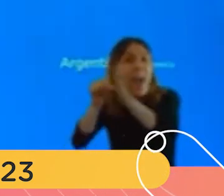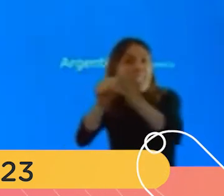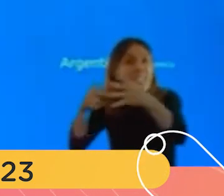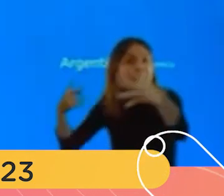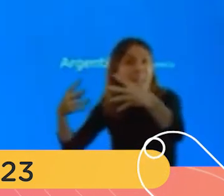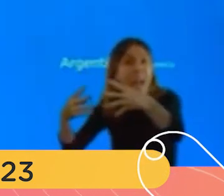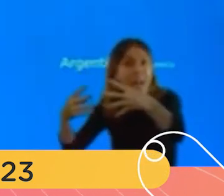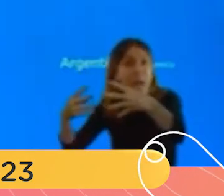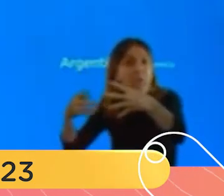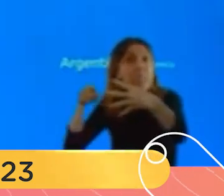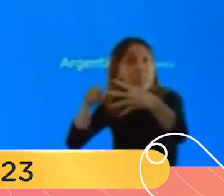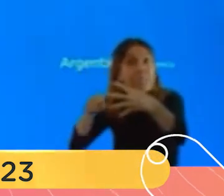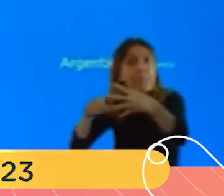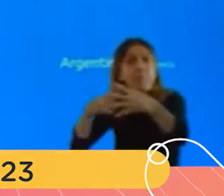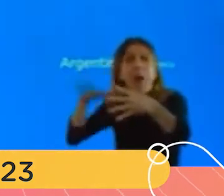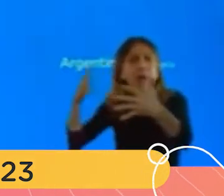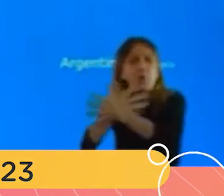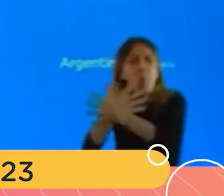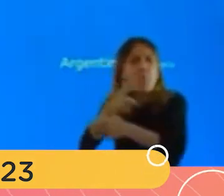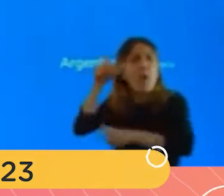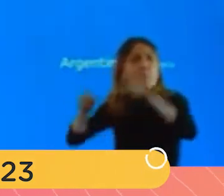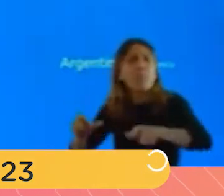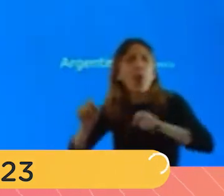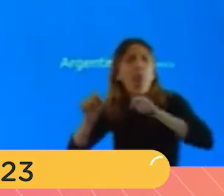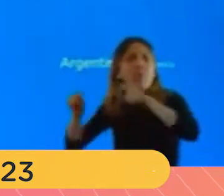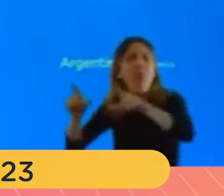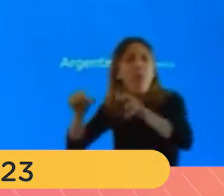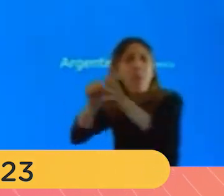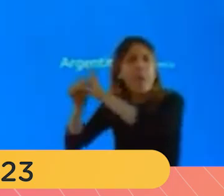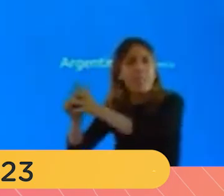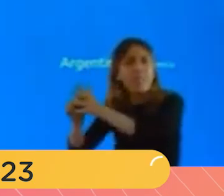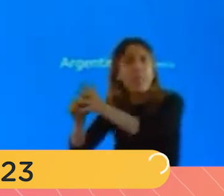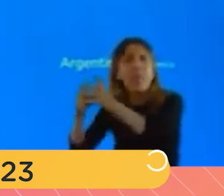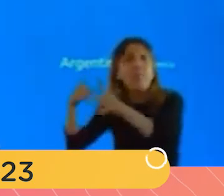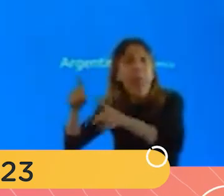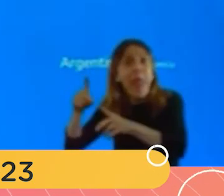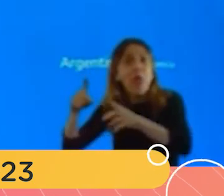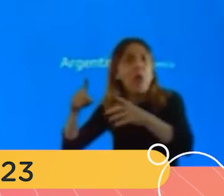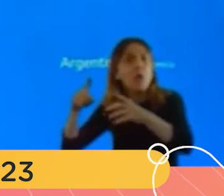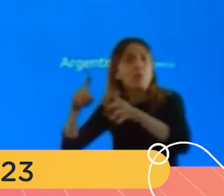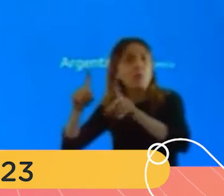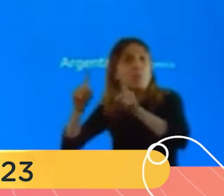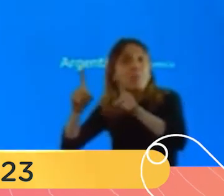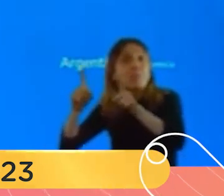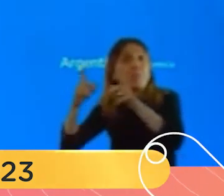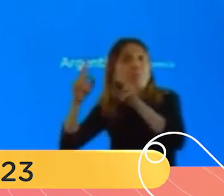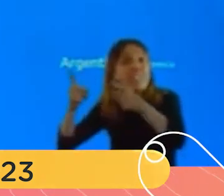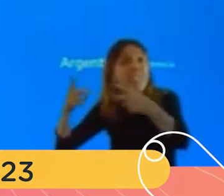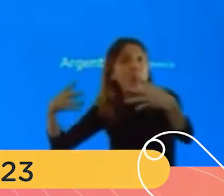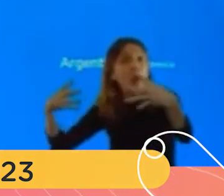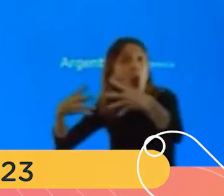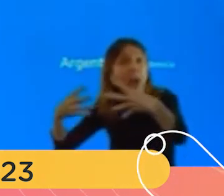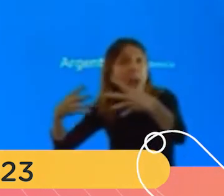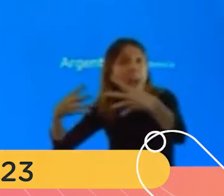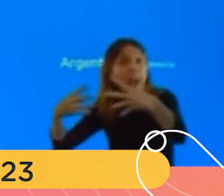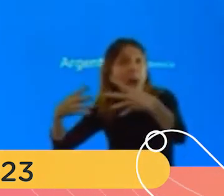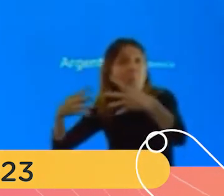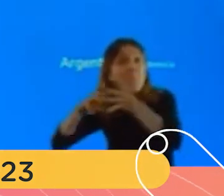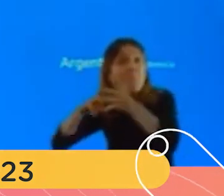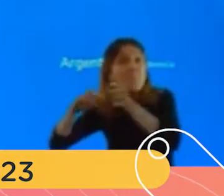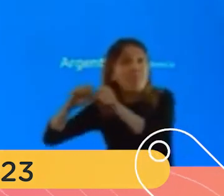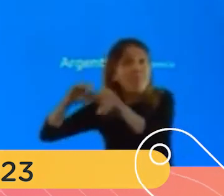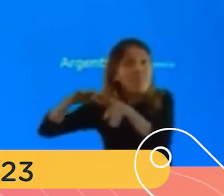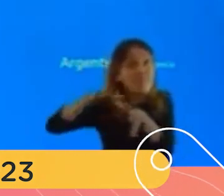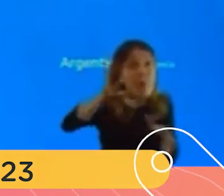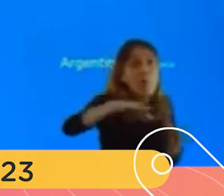Esa esa cosa de que él no es tan responsable porque hay un poder detrás yo vos